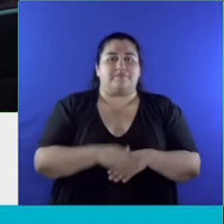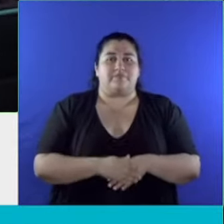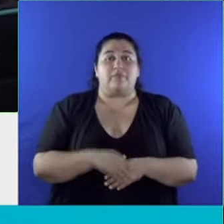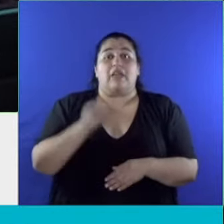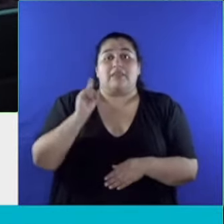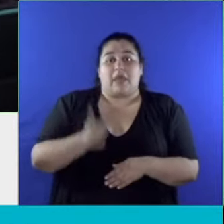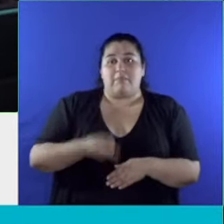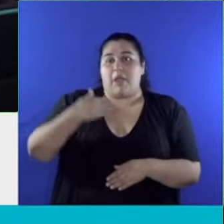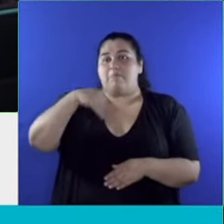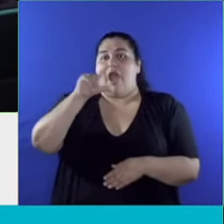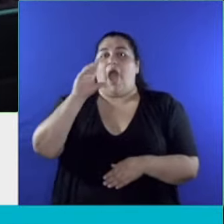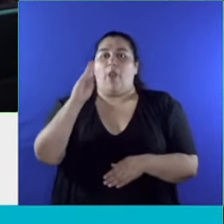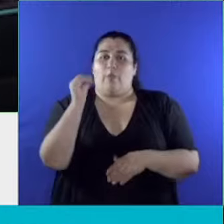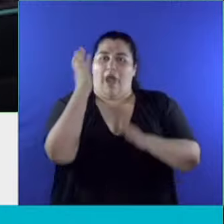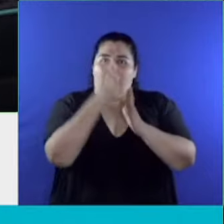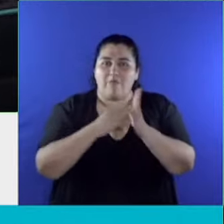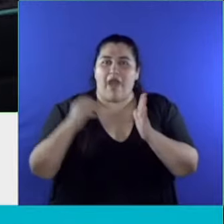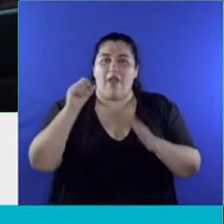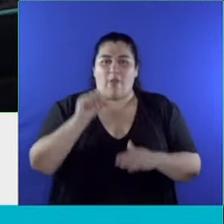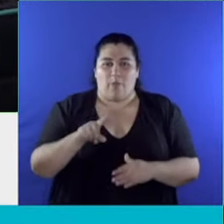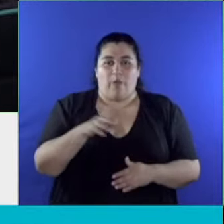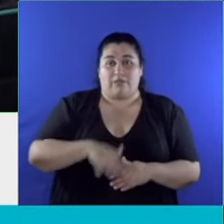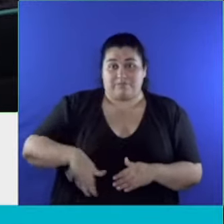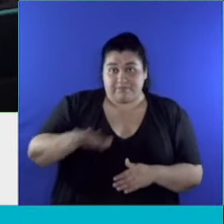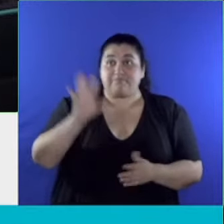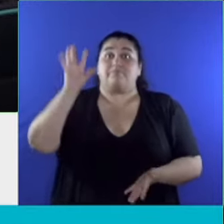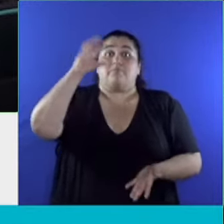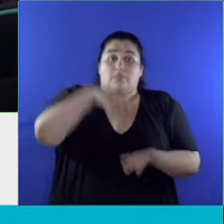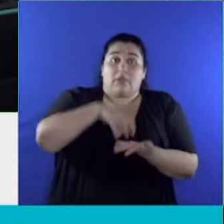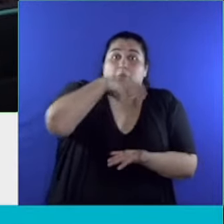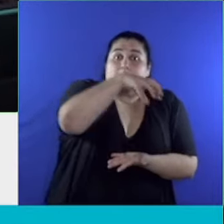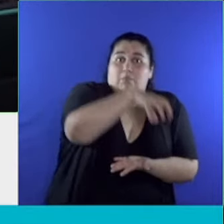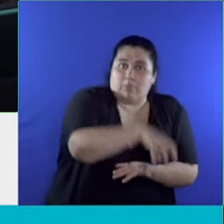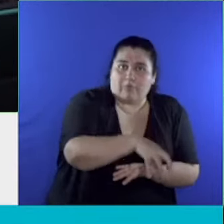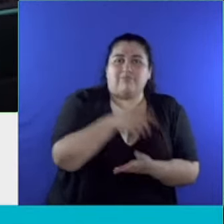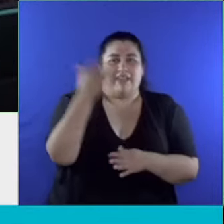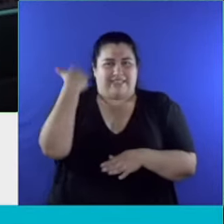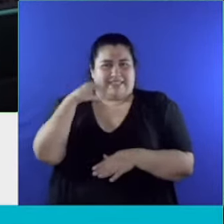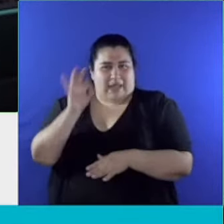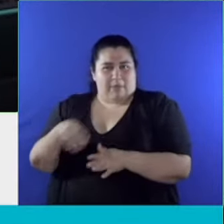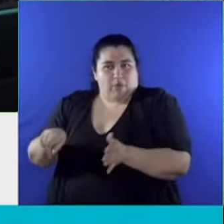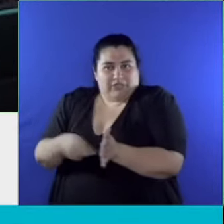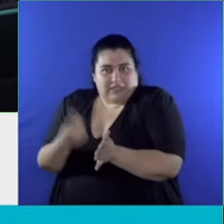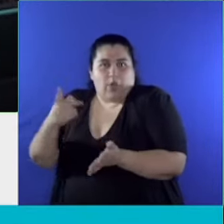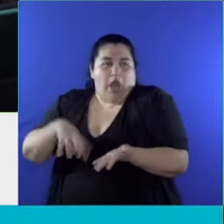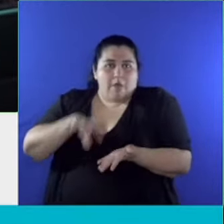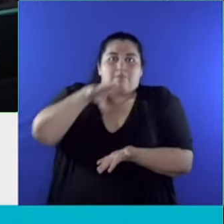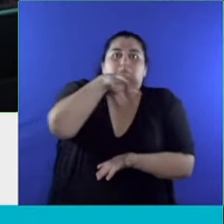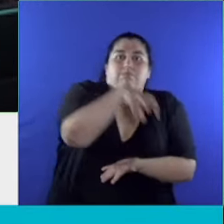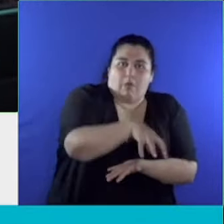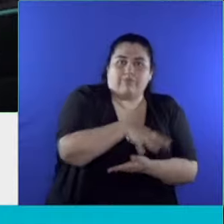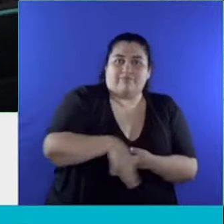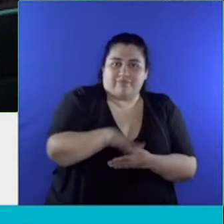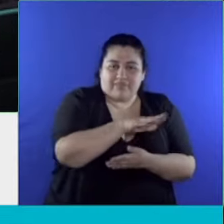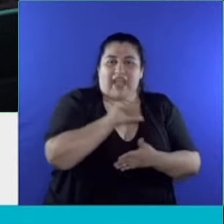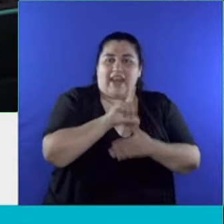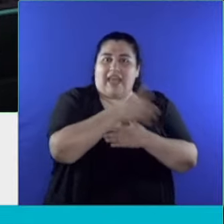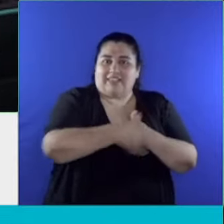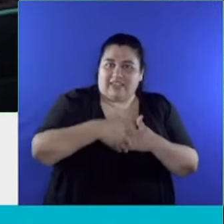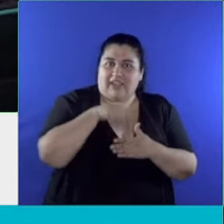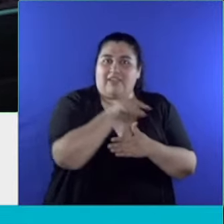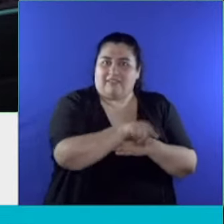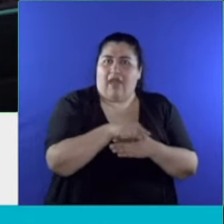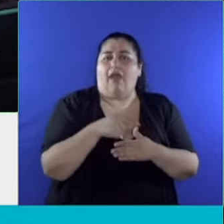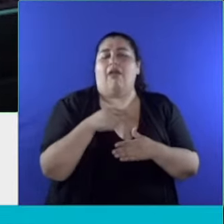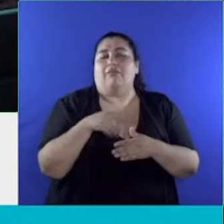malba en la provincia de Buenos Aires en el partido Escobar el malba que sabemos que es uno de los museos más importantes de América Latina que está radicado en la